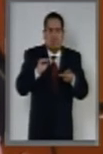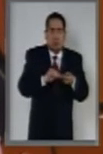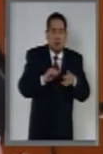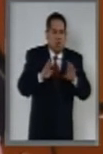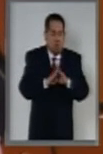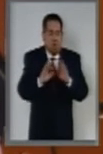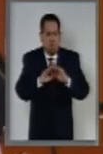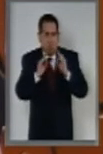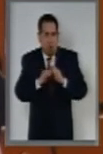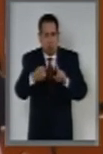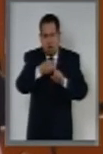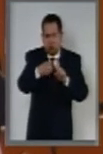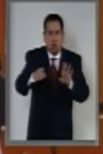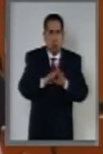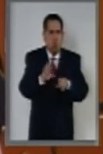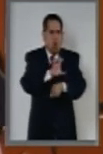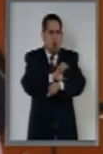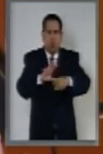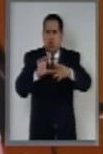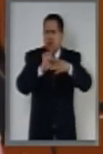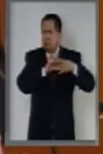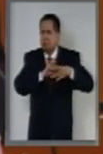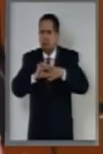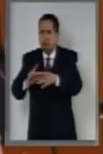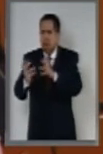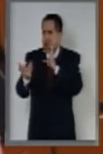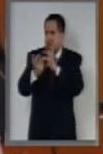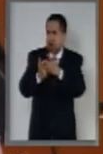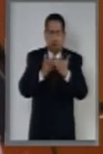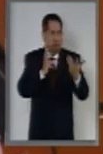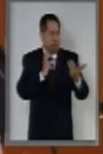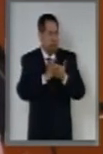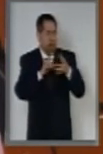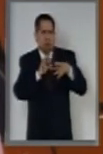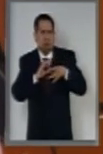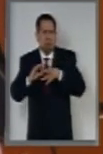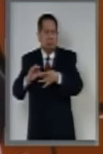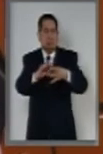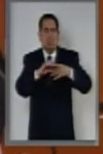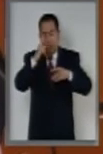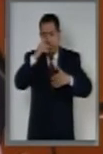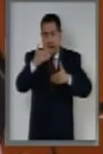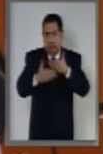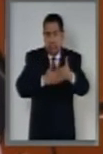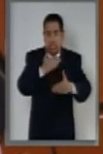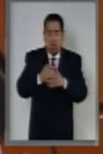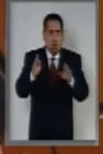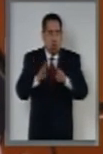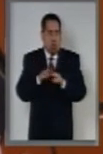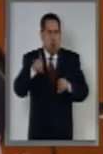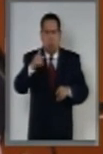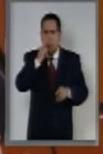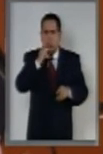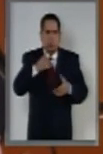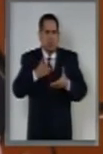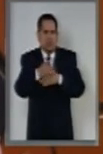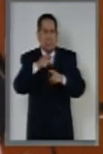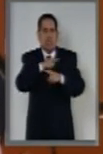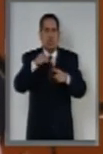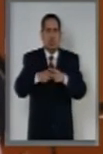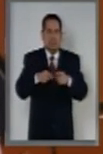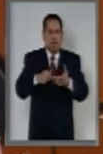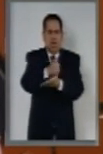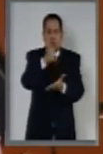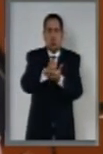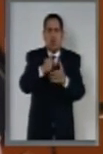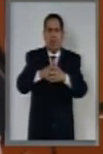y modalidades de coordinación, colaboración y cooperación para el ejercicio de la función policial en las zonas